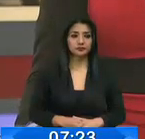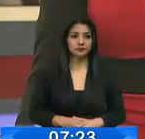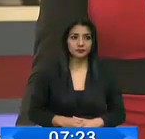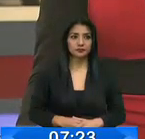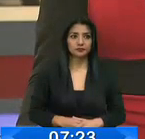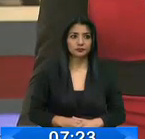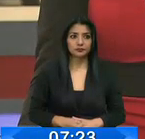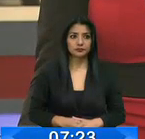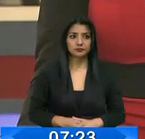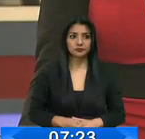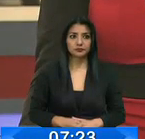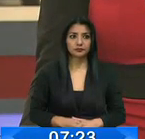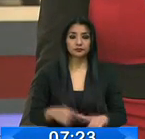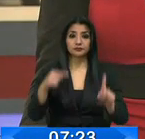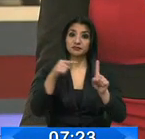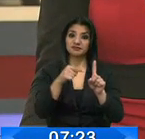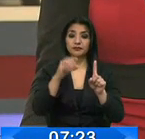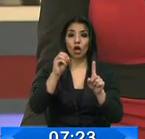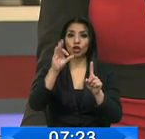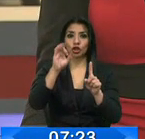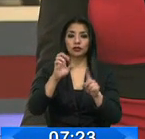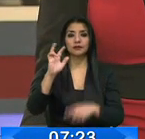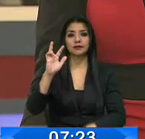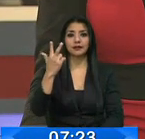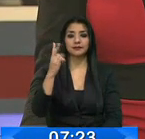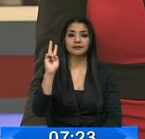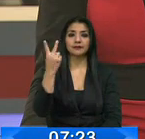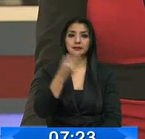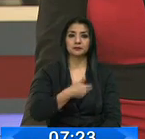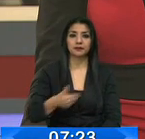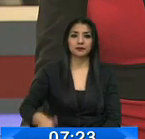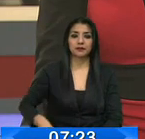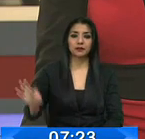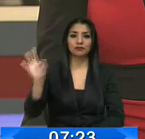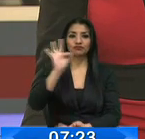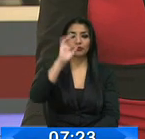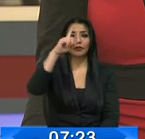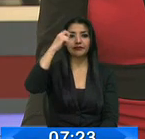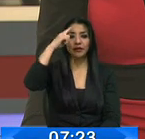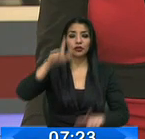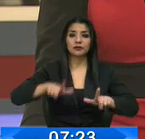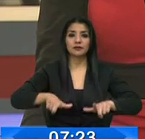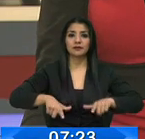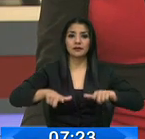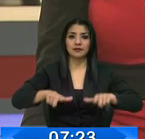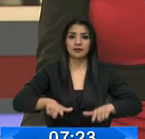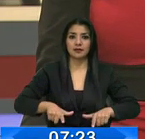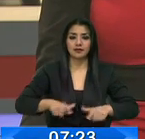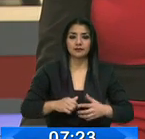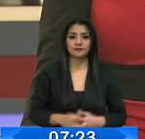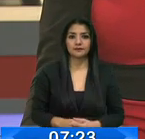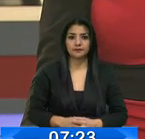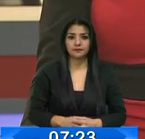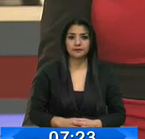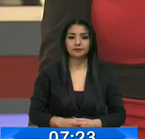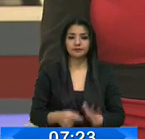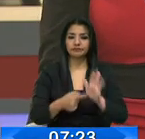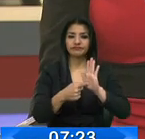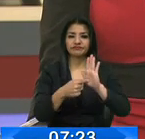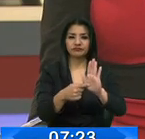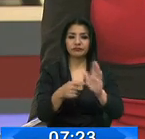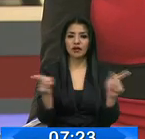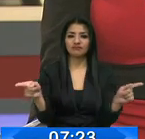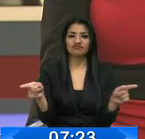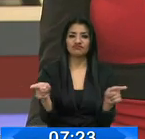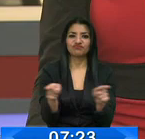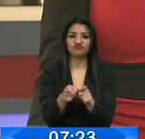Y Otto Sonnenhausner se convirtió en el tercer vicepresidente posesionado en el gobierno de Lenín Moreno. En la siguiente reseña conozcamos la